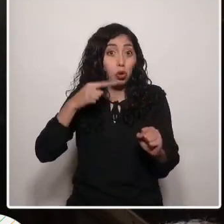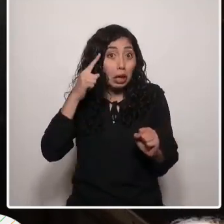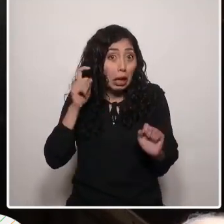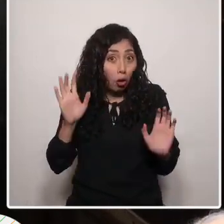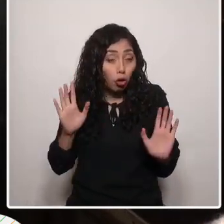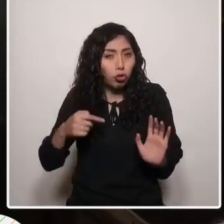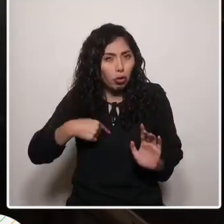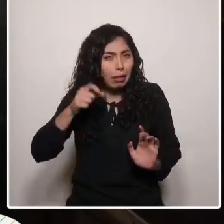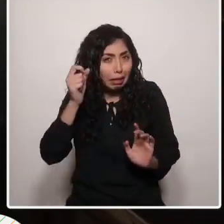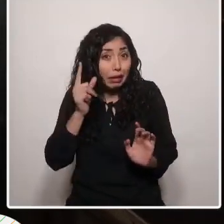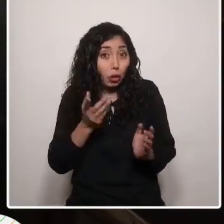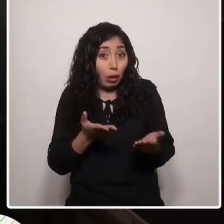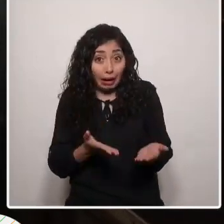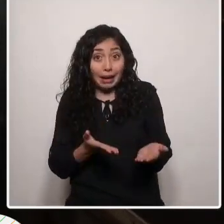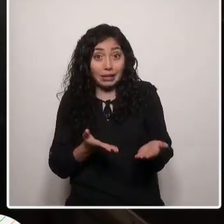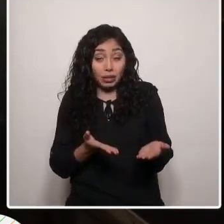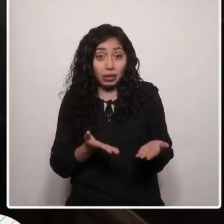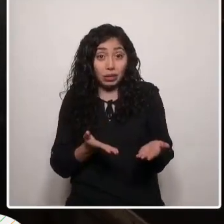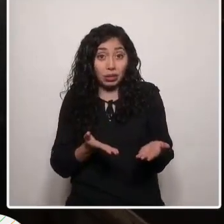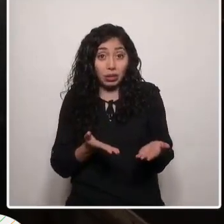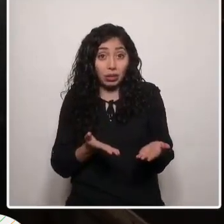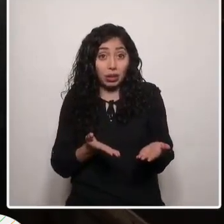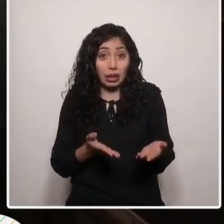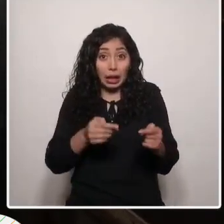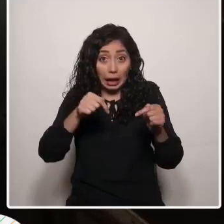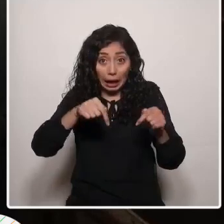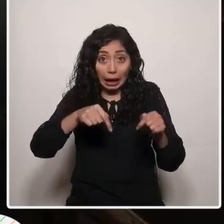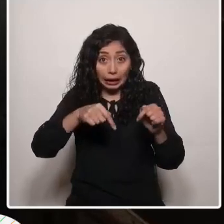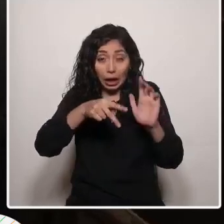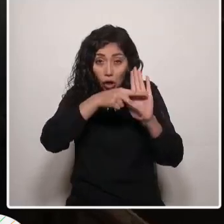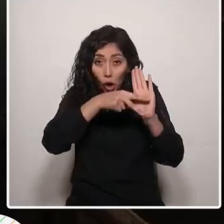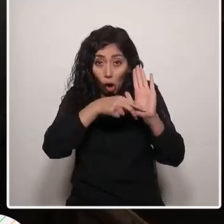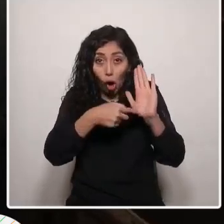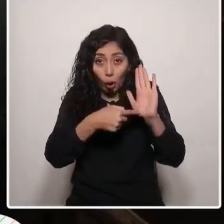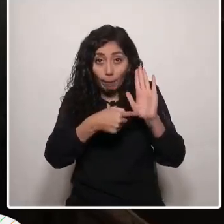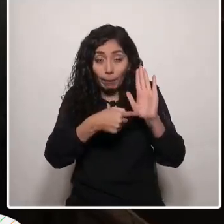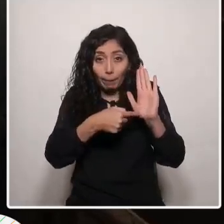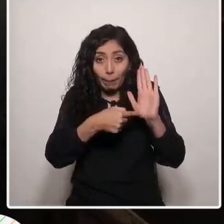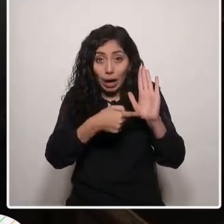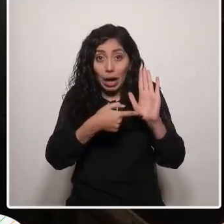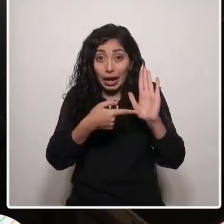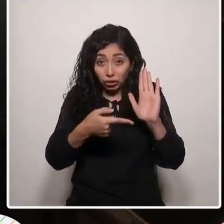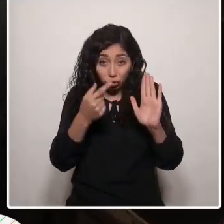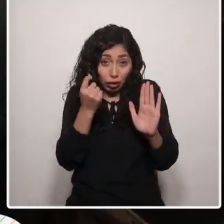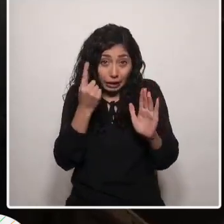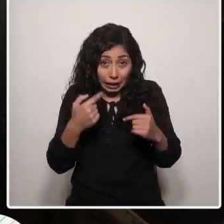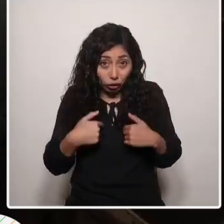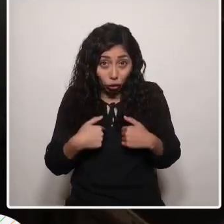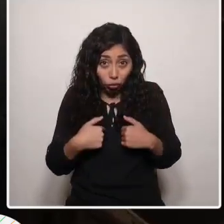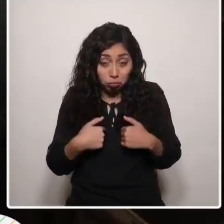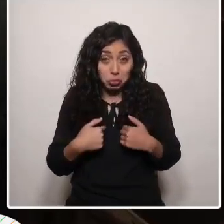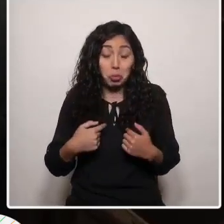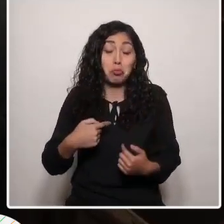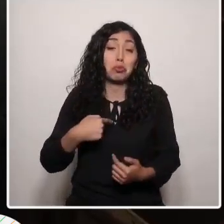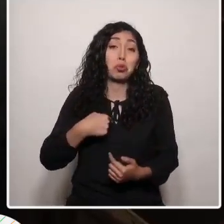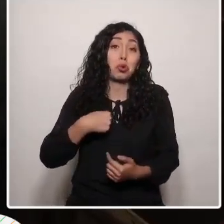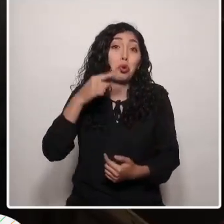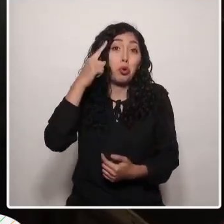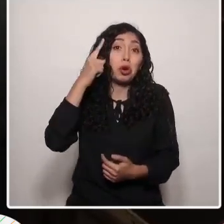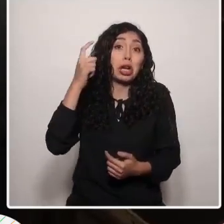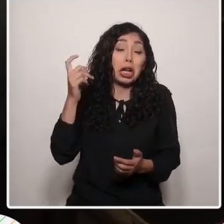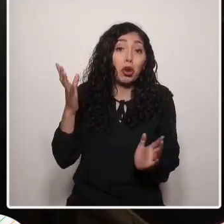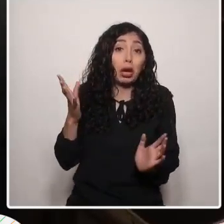mi interpretación de estas directrices que presentan estas normas transitorias, señor secretario. Así que yo creo que como